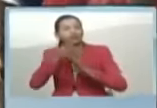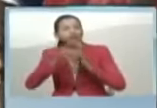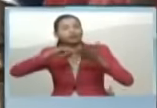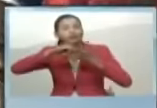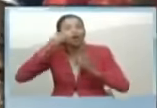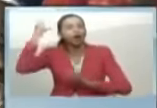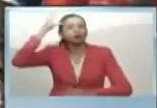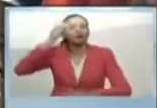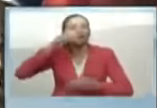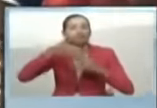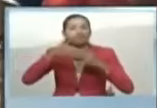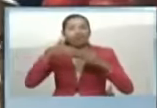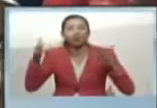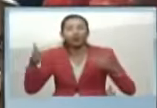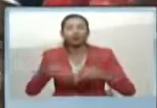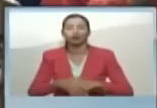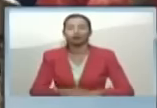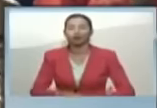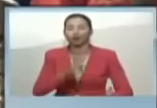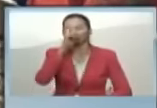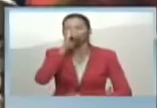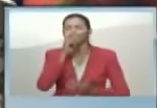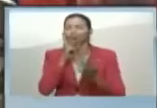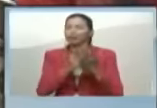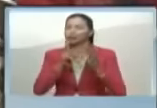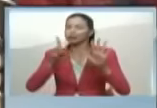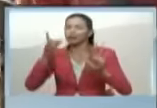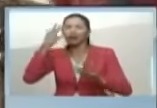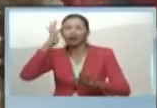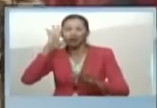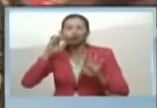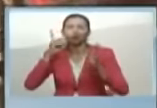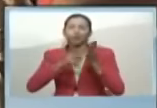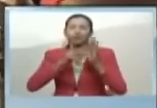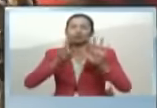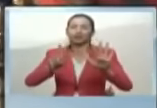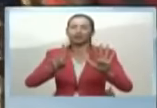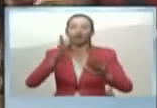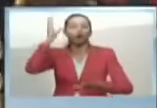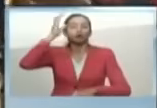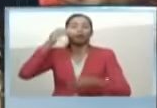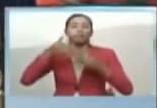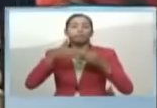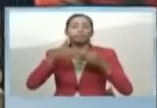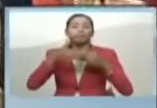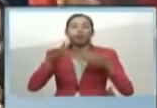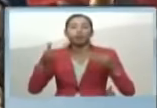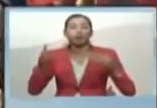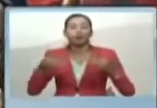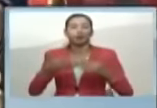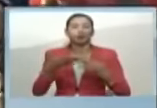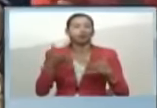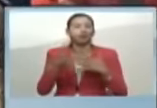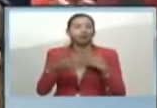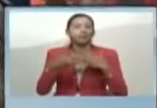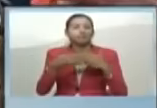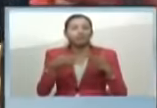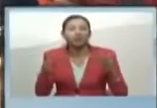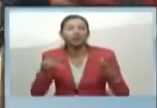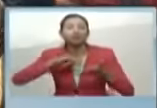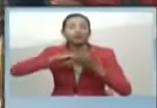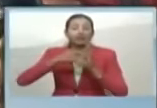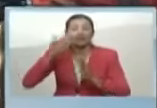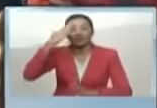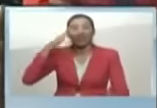él decía, en el 2006 creo, conciencia popular es saber de dónde venimos y